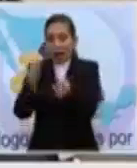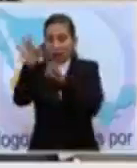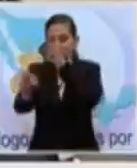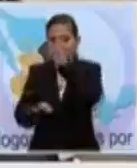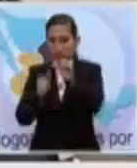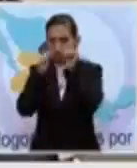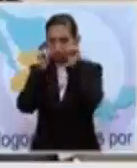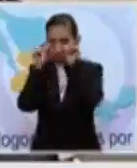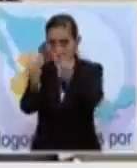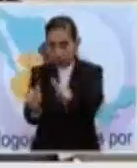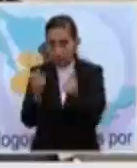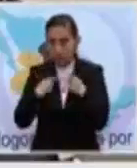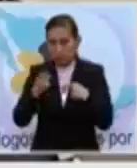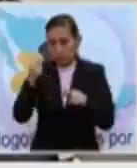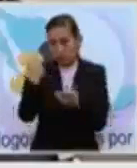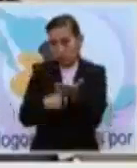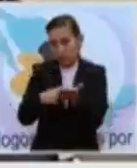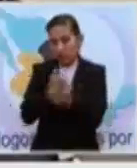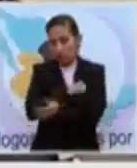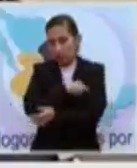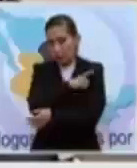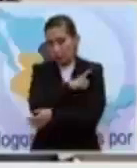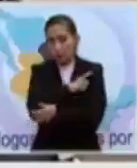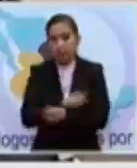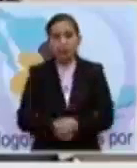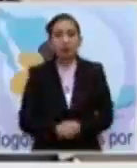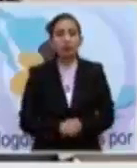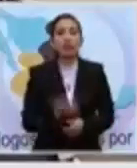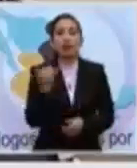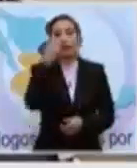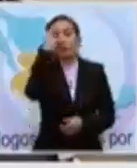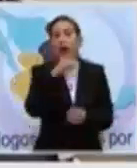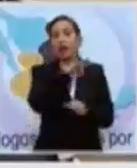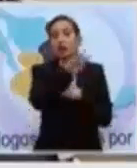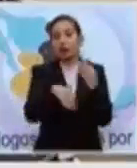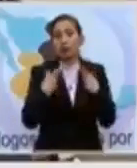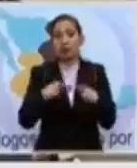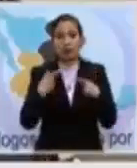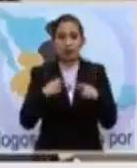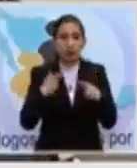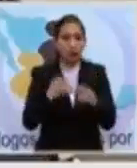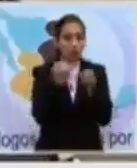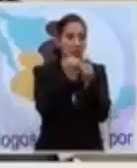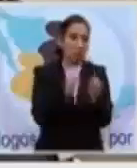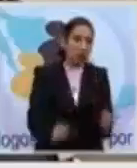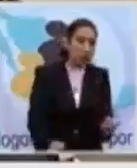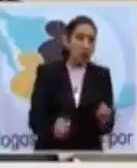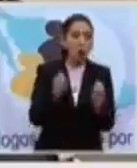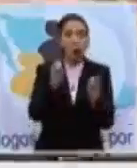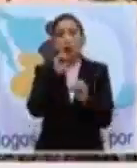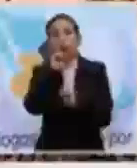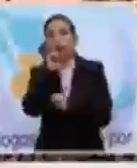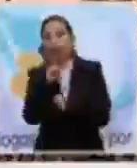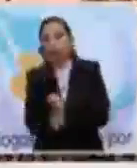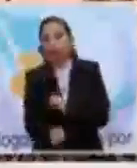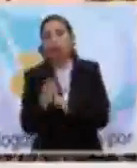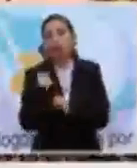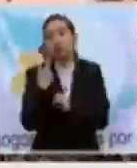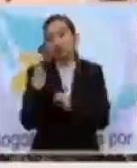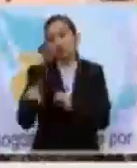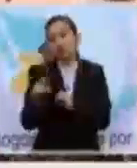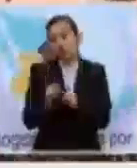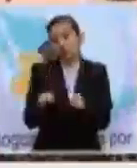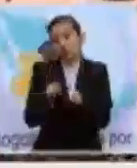atención, que es una de las cosas que preocupa grandemente. Y para que toda persona, ya sea independiente o también en su condición social o